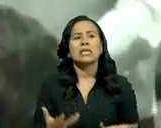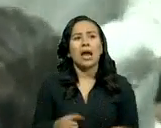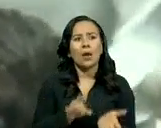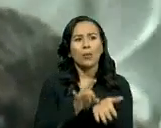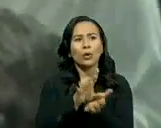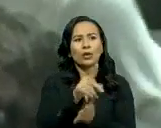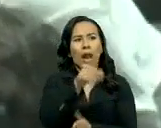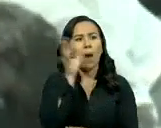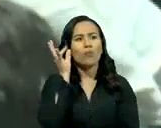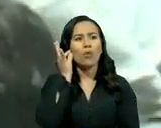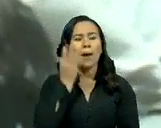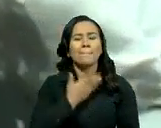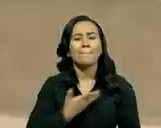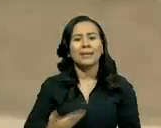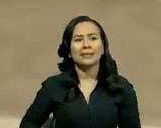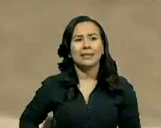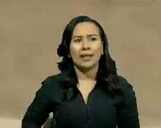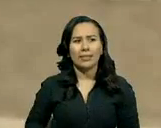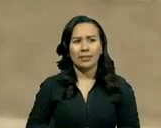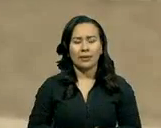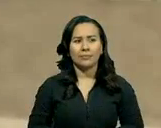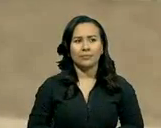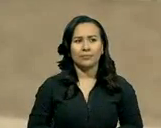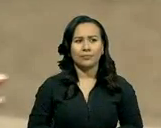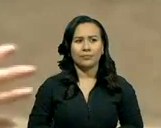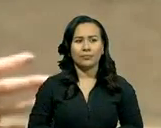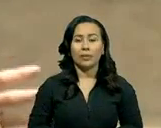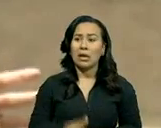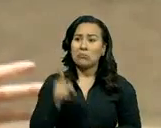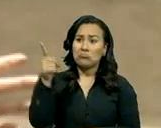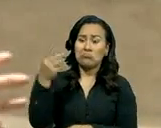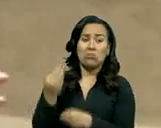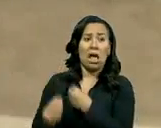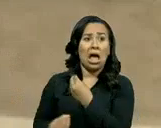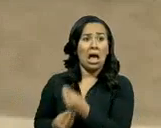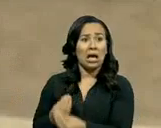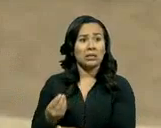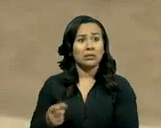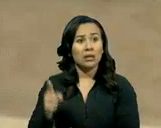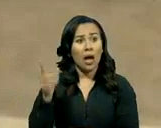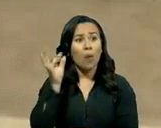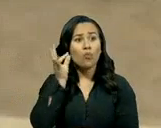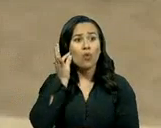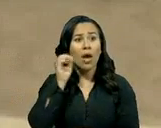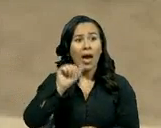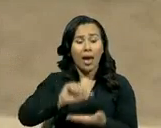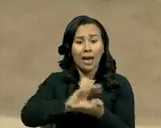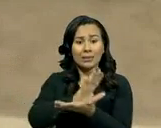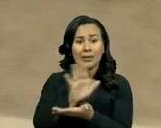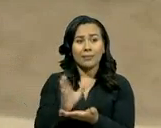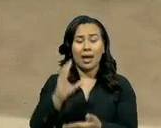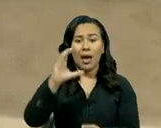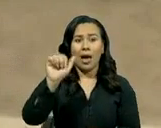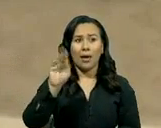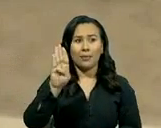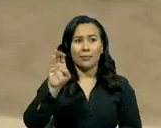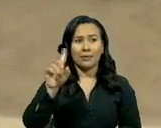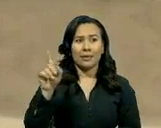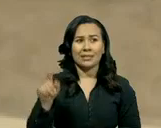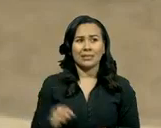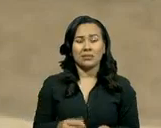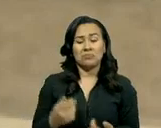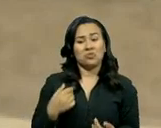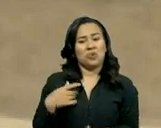de la presidencia de la Asamblea. Lo que ha hecho la asambleísta Cabezas es dejar en tela